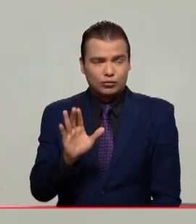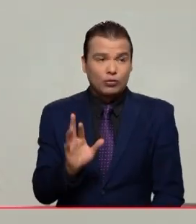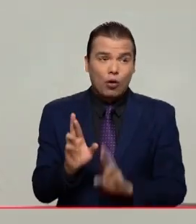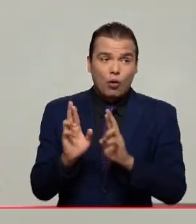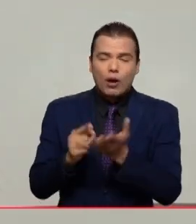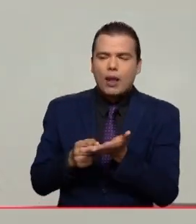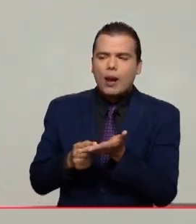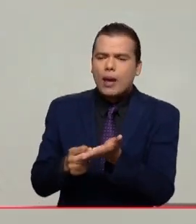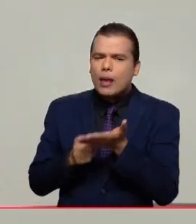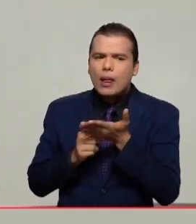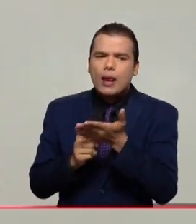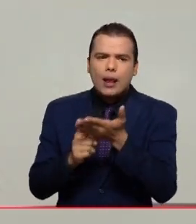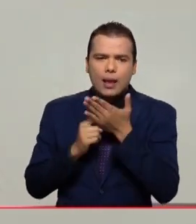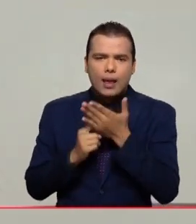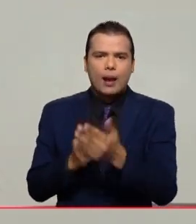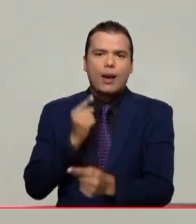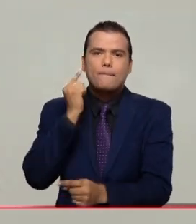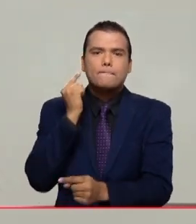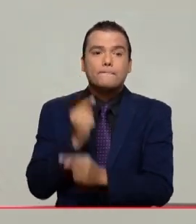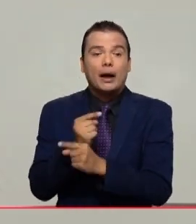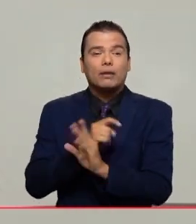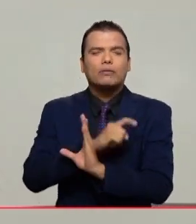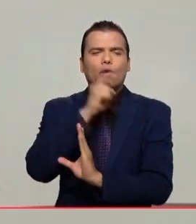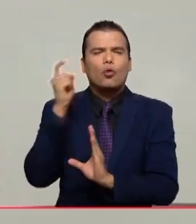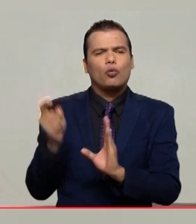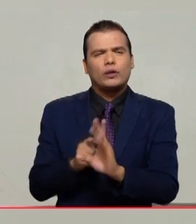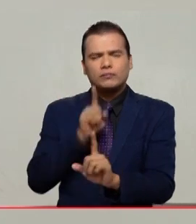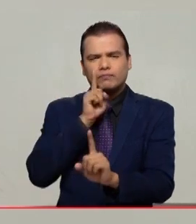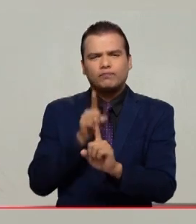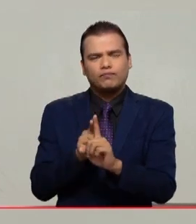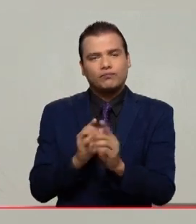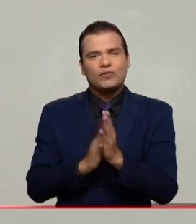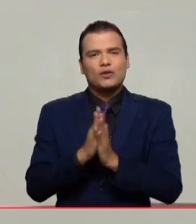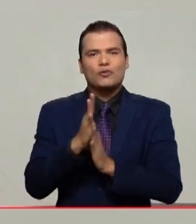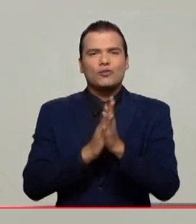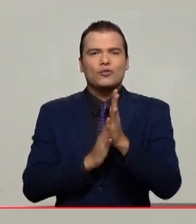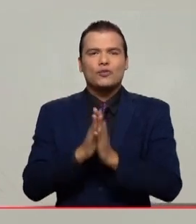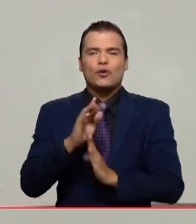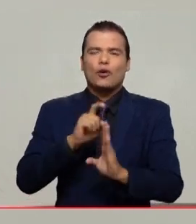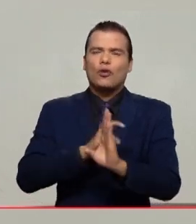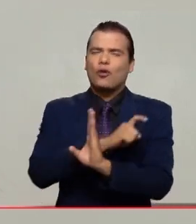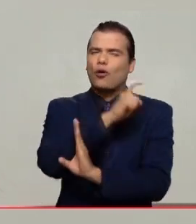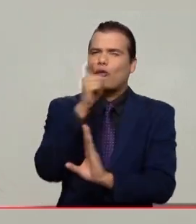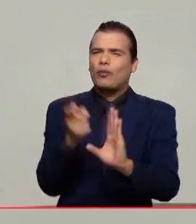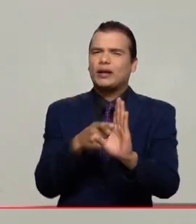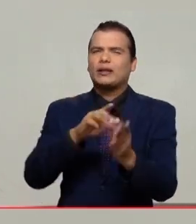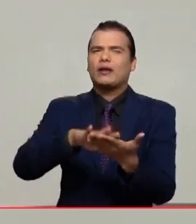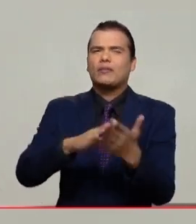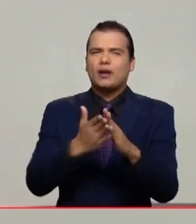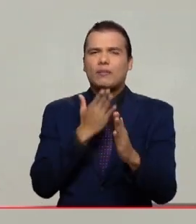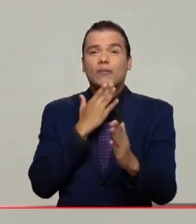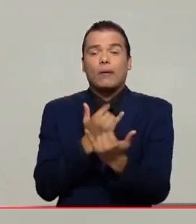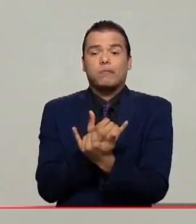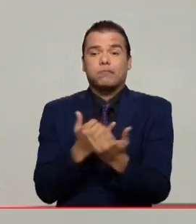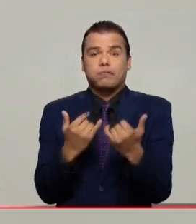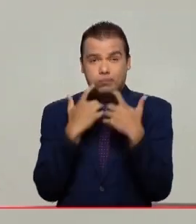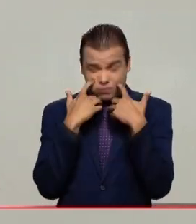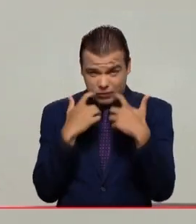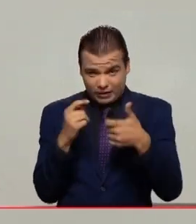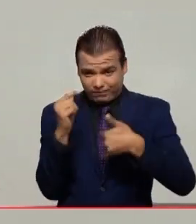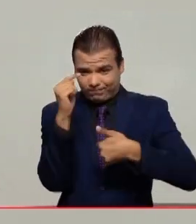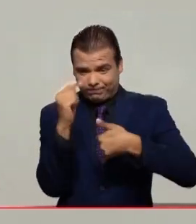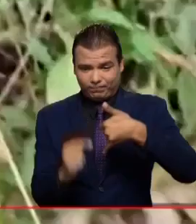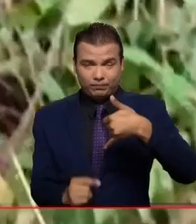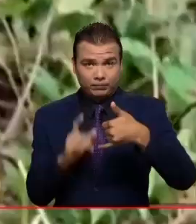se lleven hasta feliz término, para que podamos disfrutar de una paz total y duradera, sobre todo en esta parte